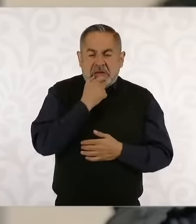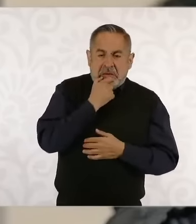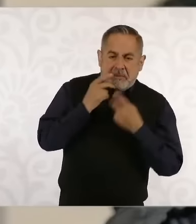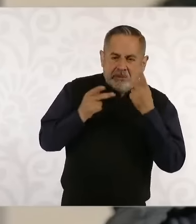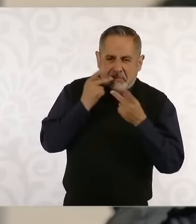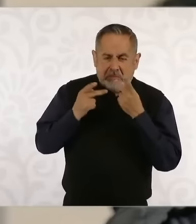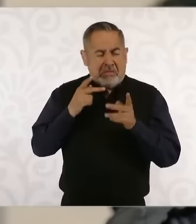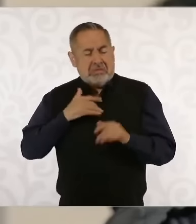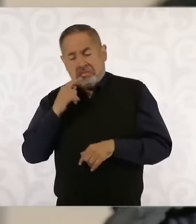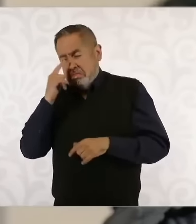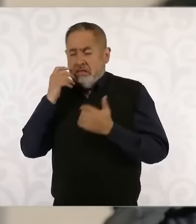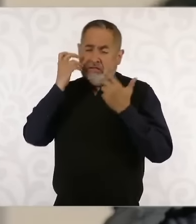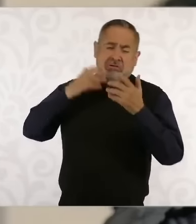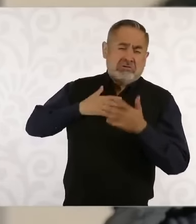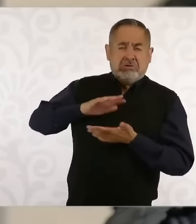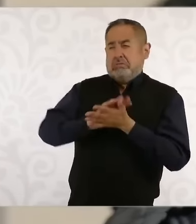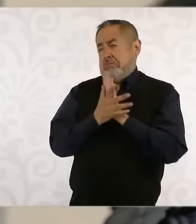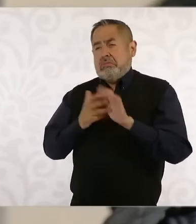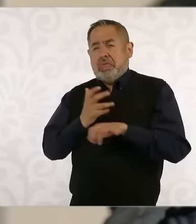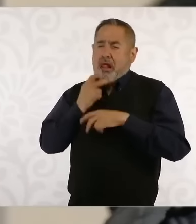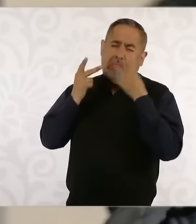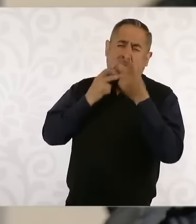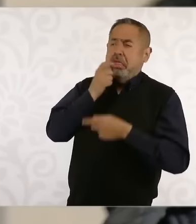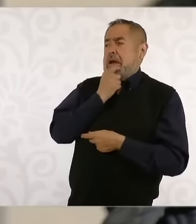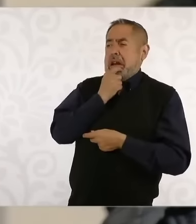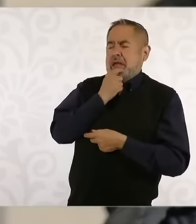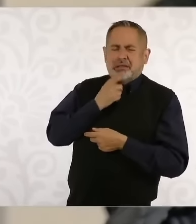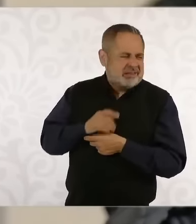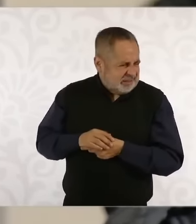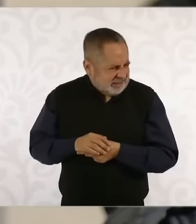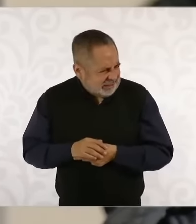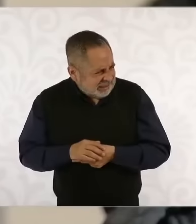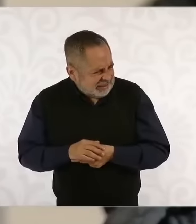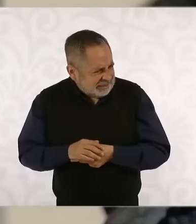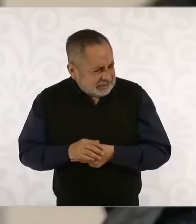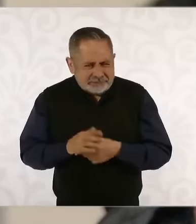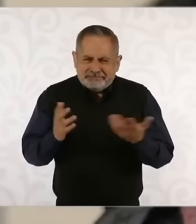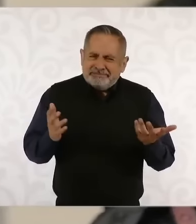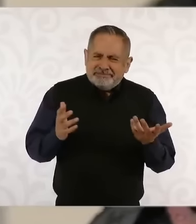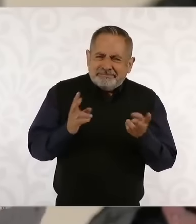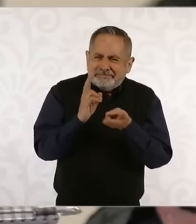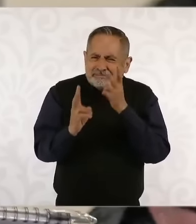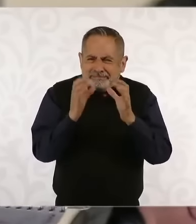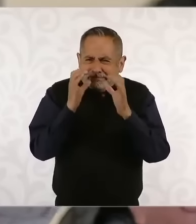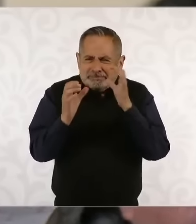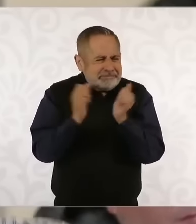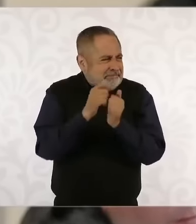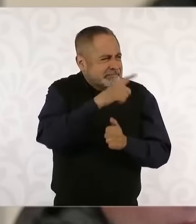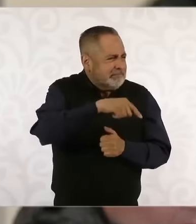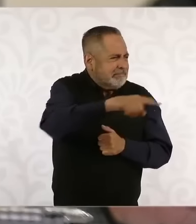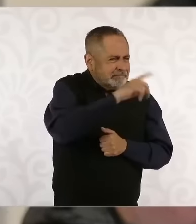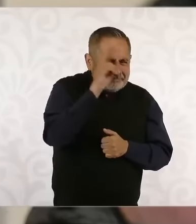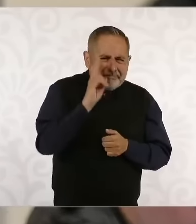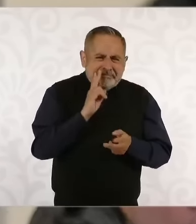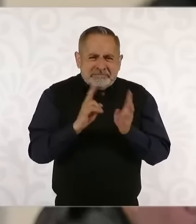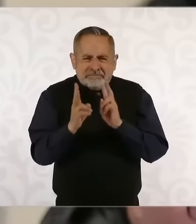sé, sintiéndose ya norteamericanos. Ya se rompió el diálogo, no hay un tipo de diálogo para poder